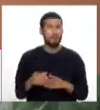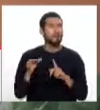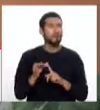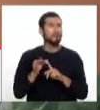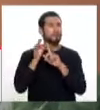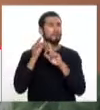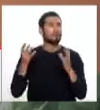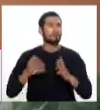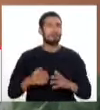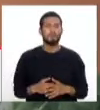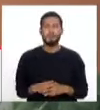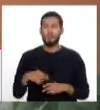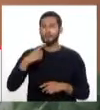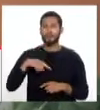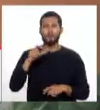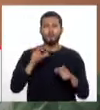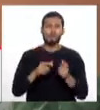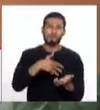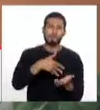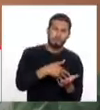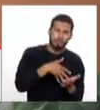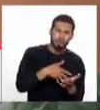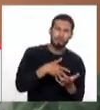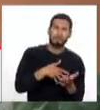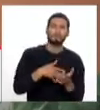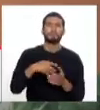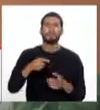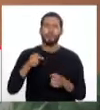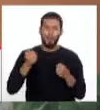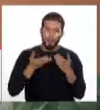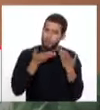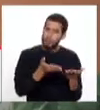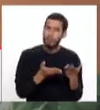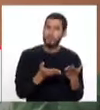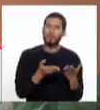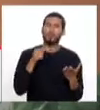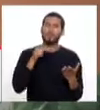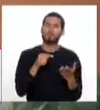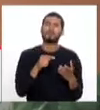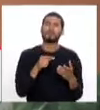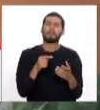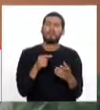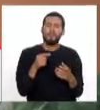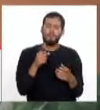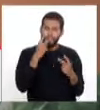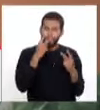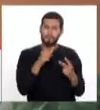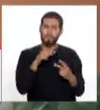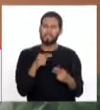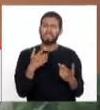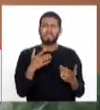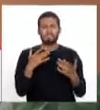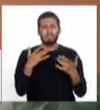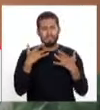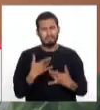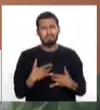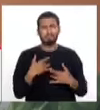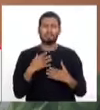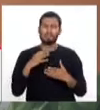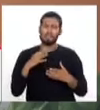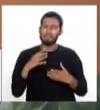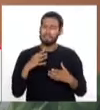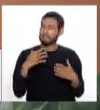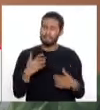especial de los más vulnerables, para acortar esa triste historia de la brecha del